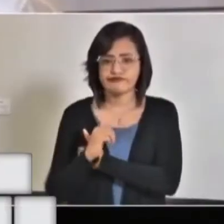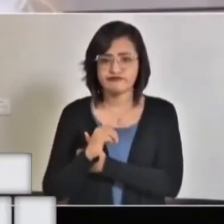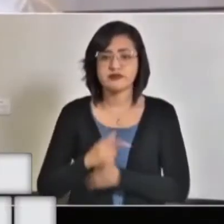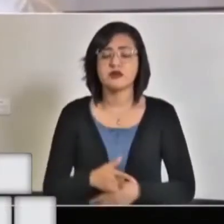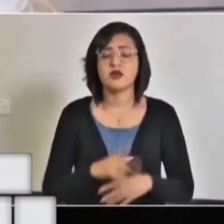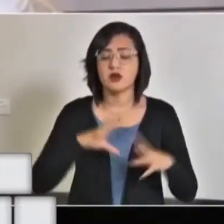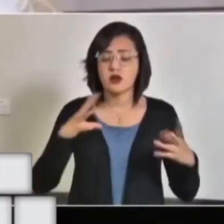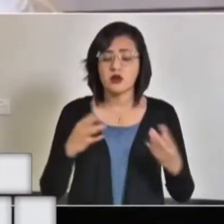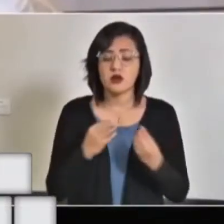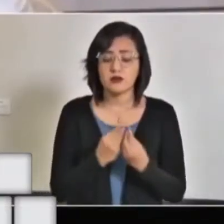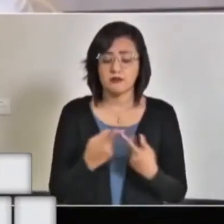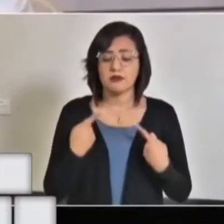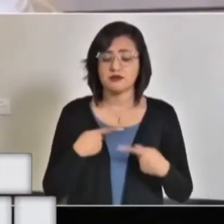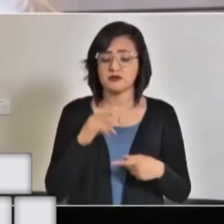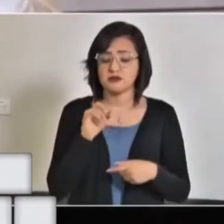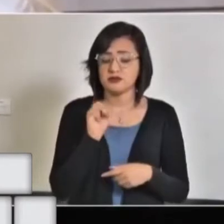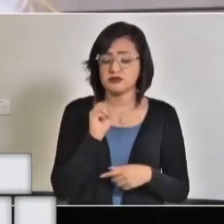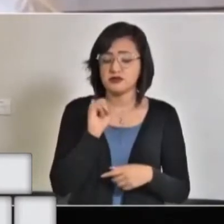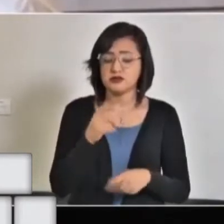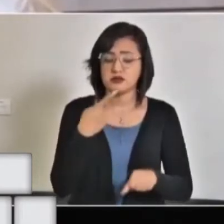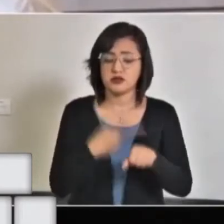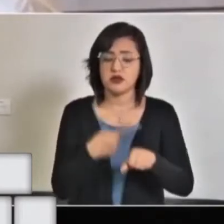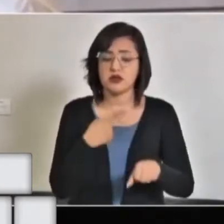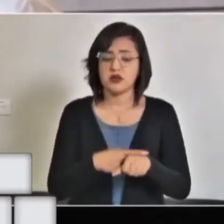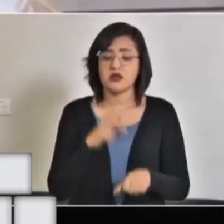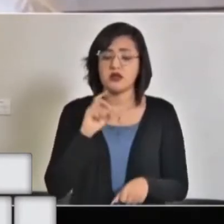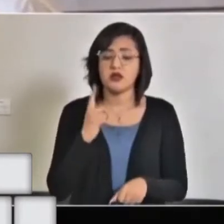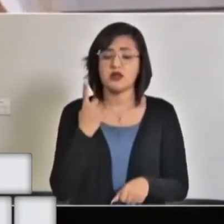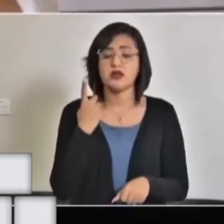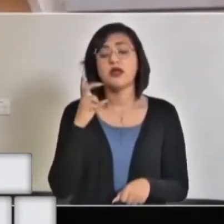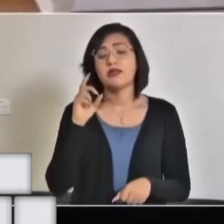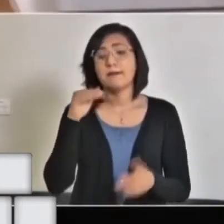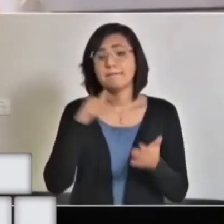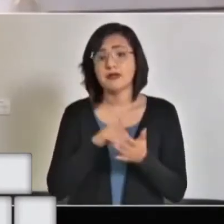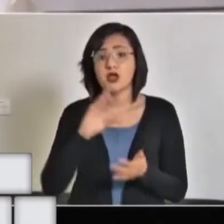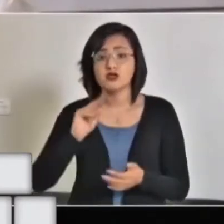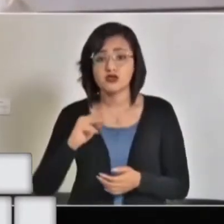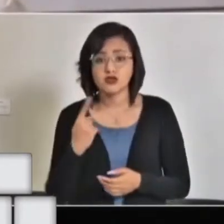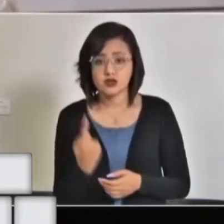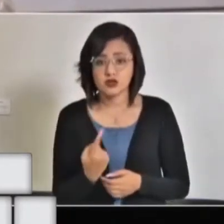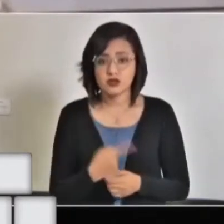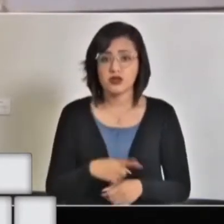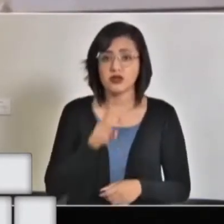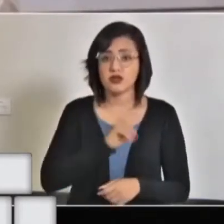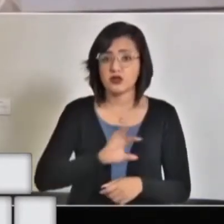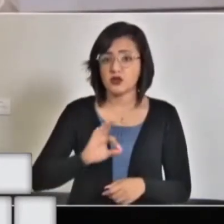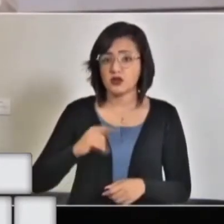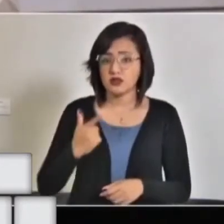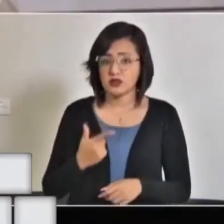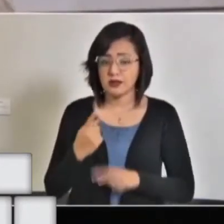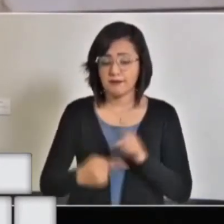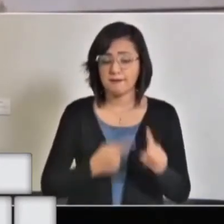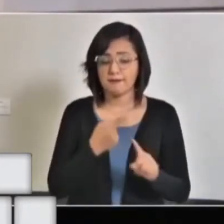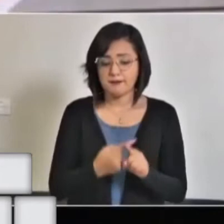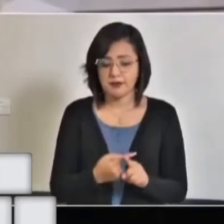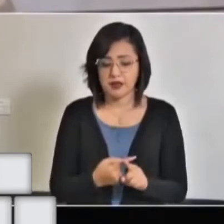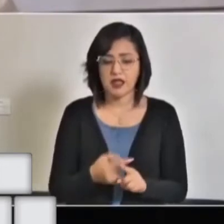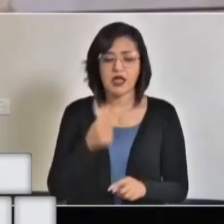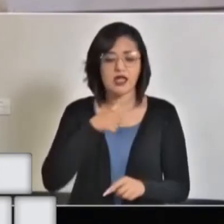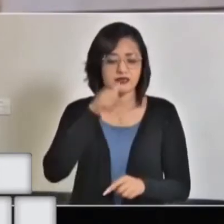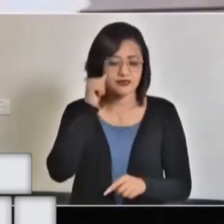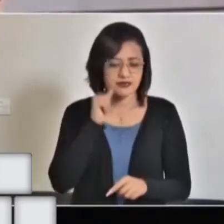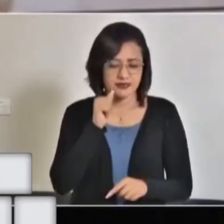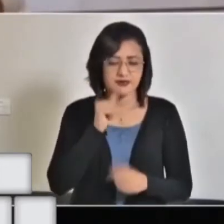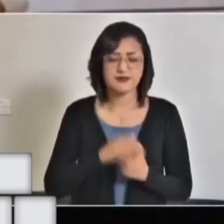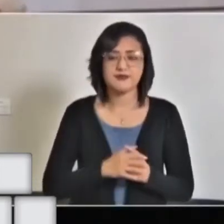atendiendo un acumulado de casos positivos de 30.081, 147 positivos más en comparación del